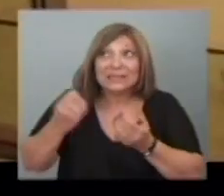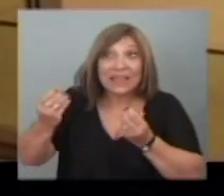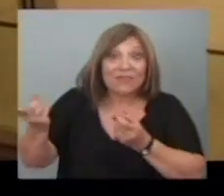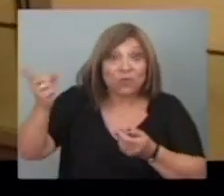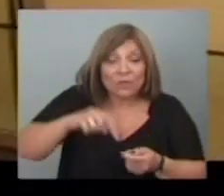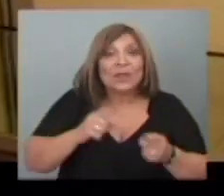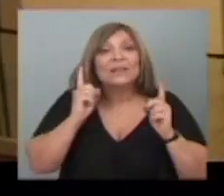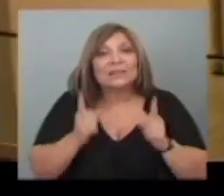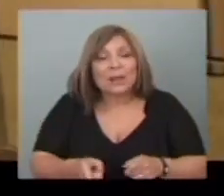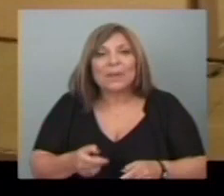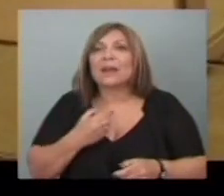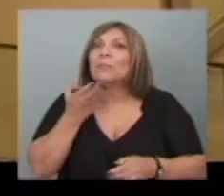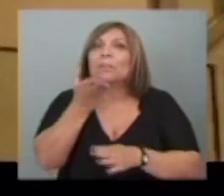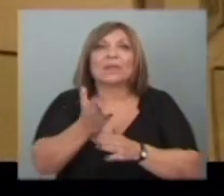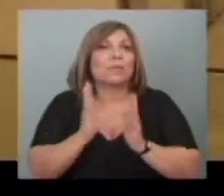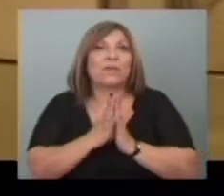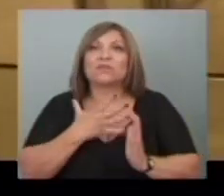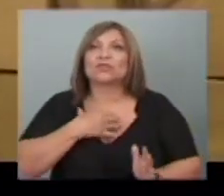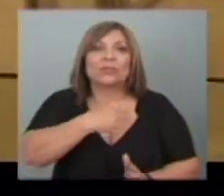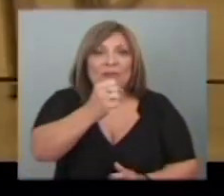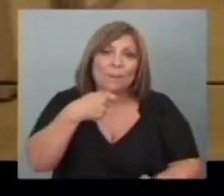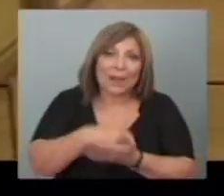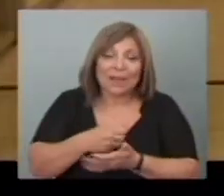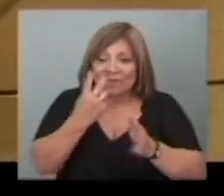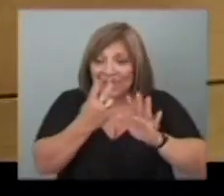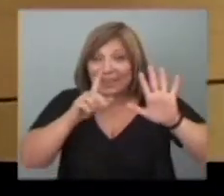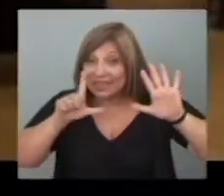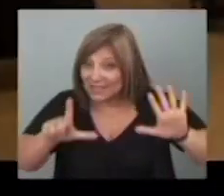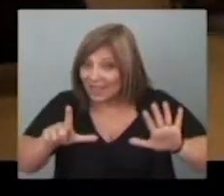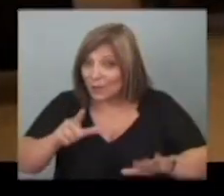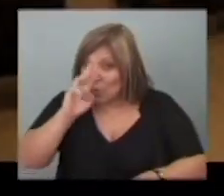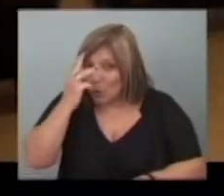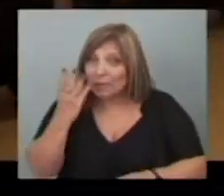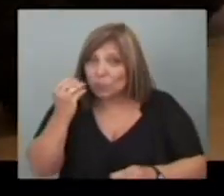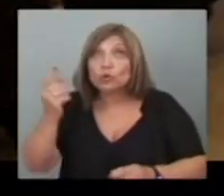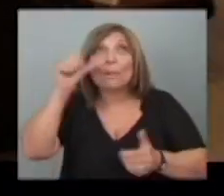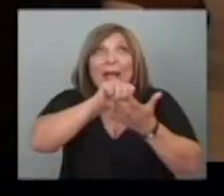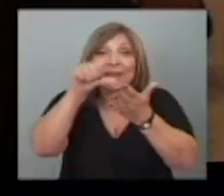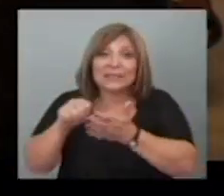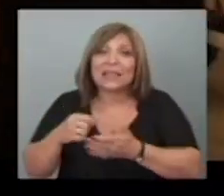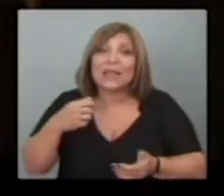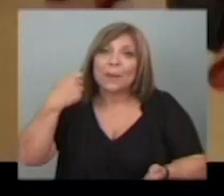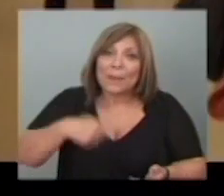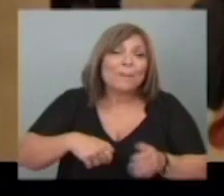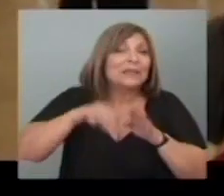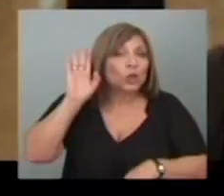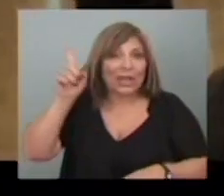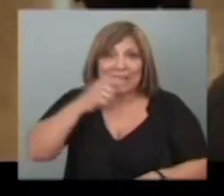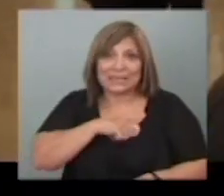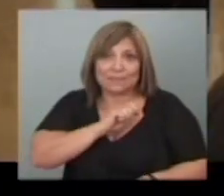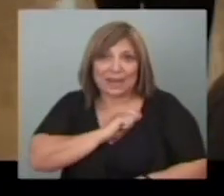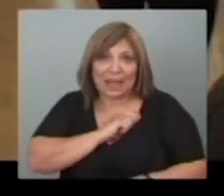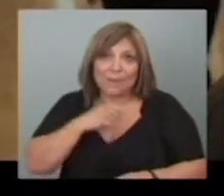están los repatriados. En lo que va del año, 27 uruguayos tuvieron que ser traídos de otros países, en su mayoría de España. El